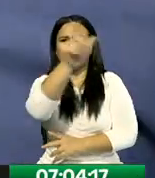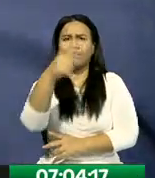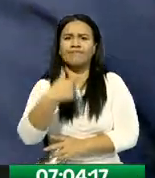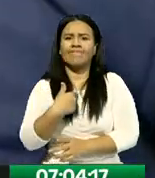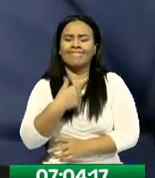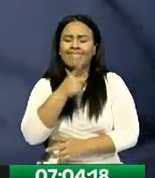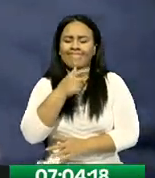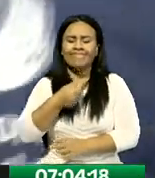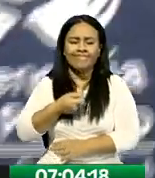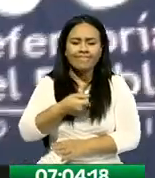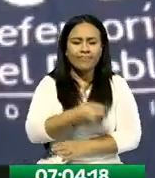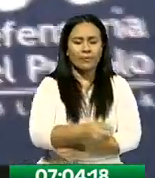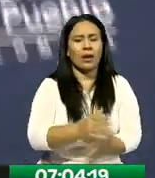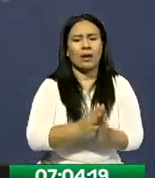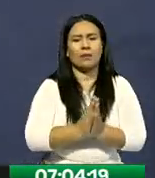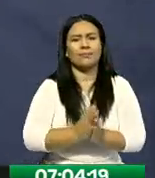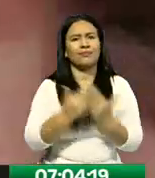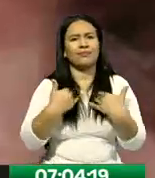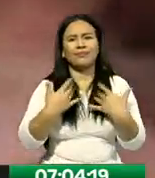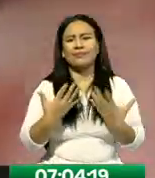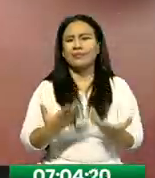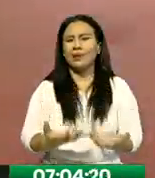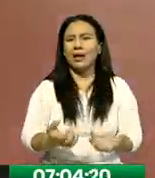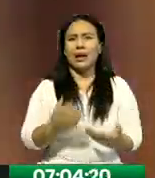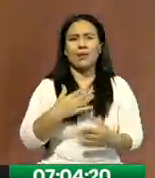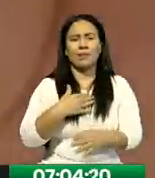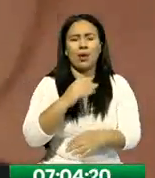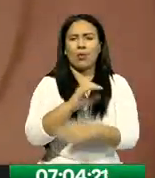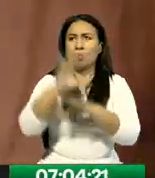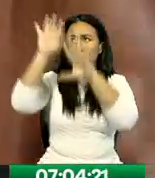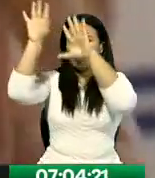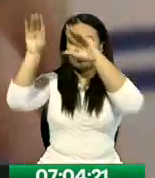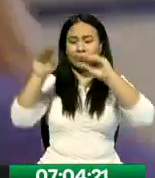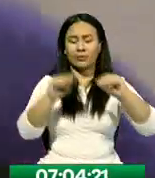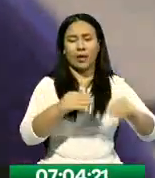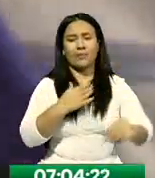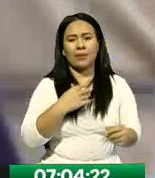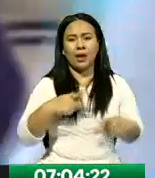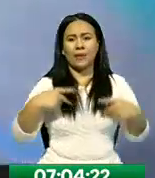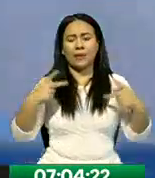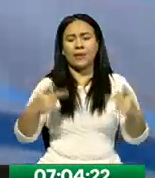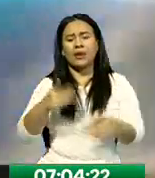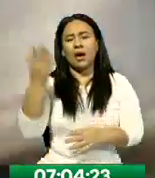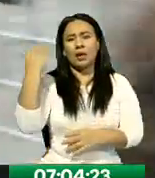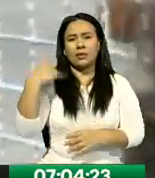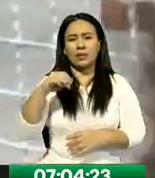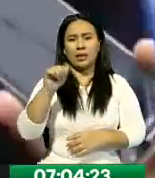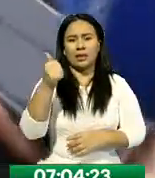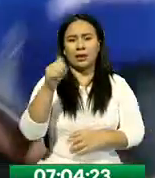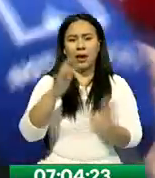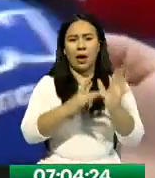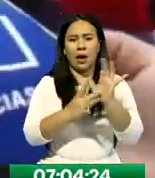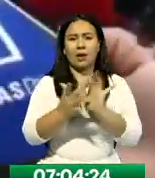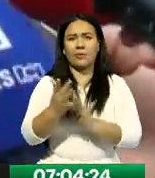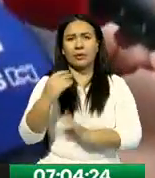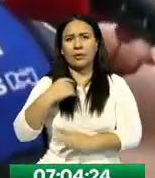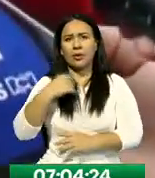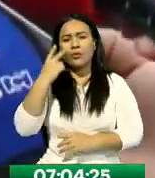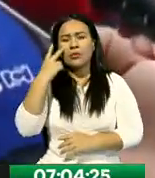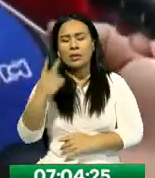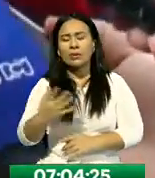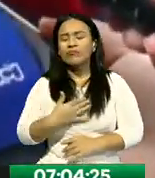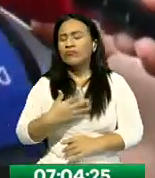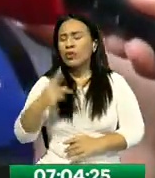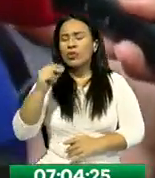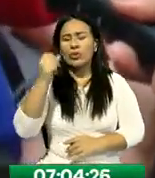dieron muerte y solo pide llegar a su país a darle el último adiós a quien miró por última vez con vida el pasado 10 de abril. No sé por qué lo hicieron,